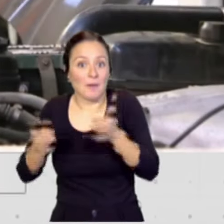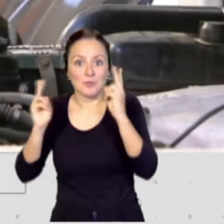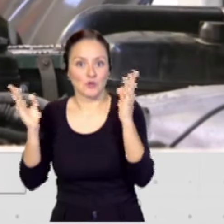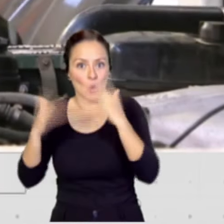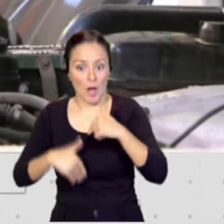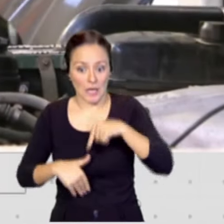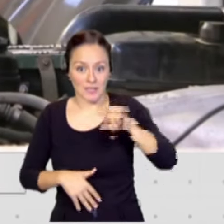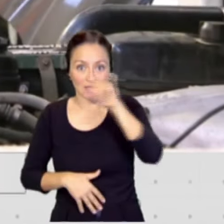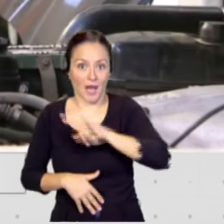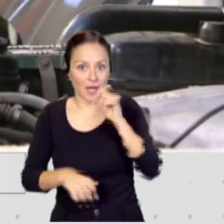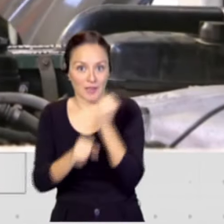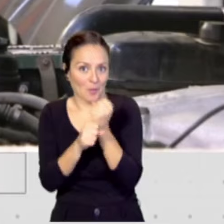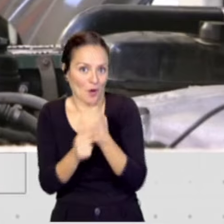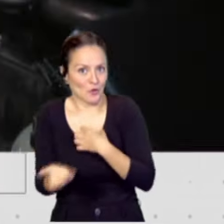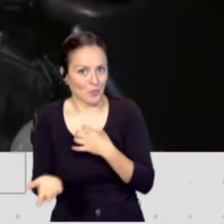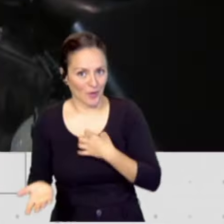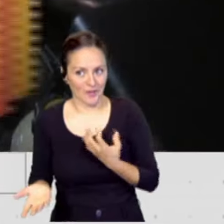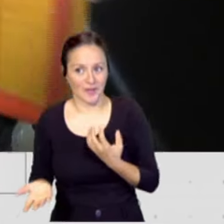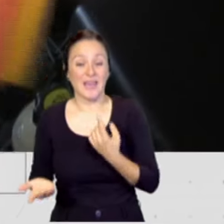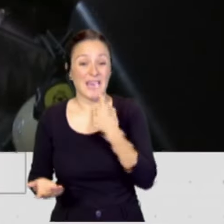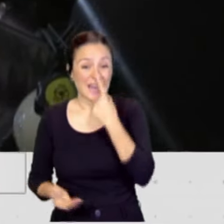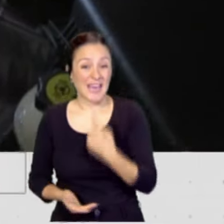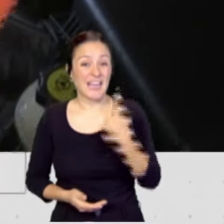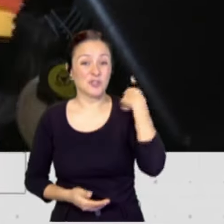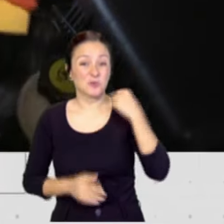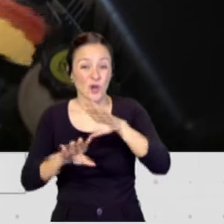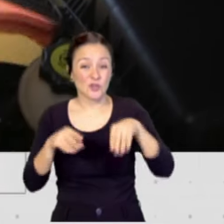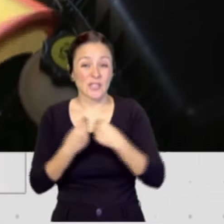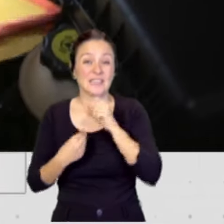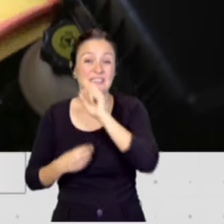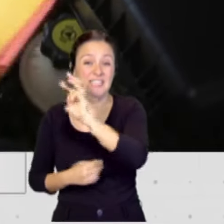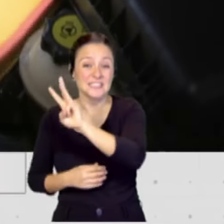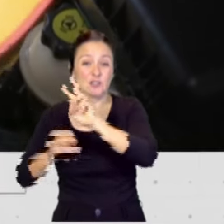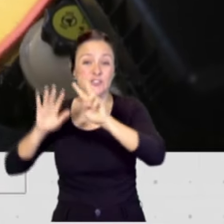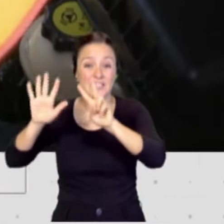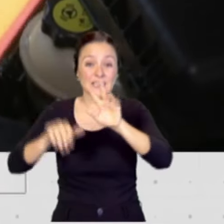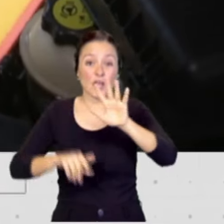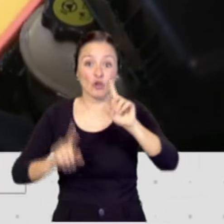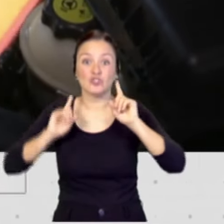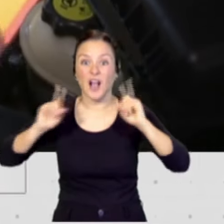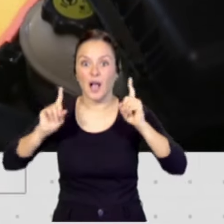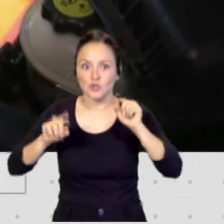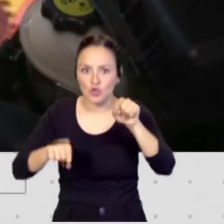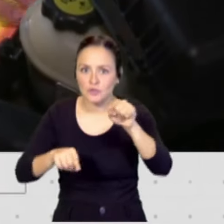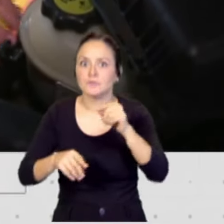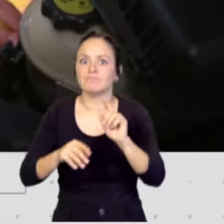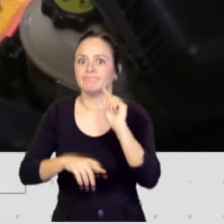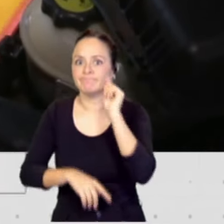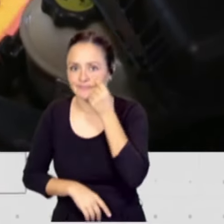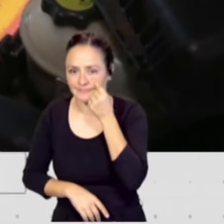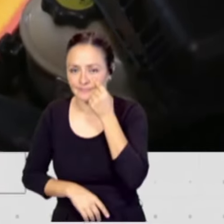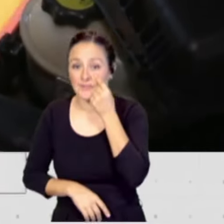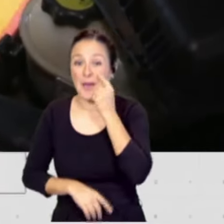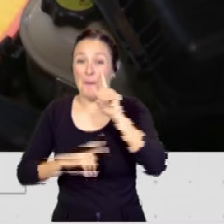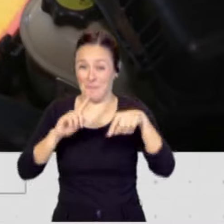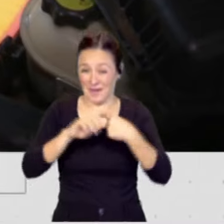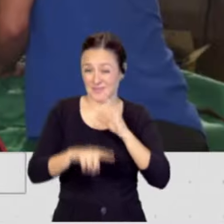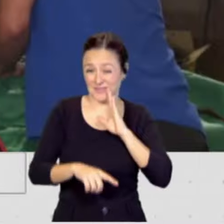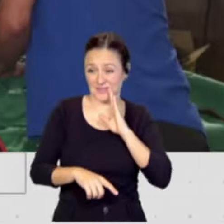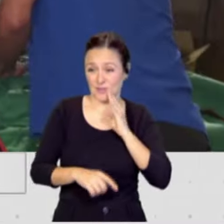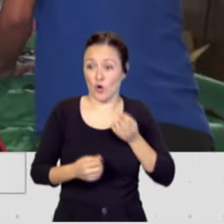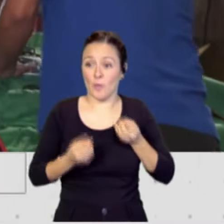Canarias solo el año pasado detectamos 372 casos de este tipo además como has comentado también a